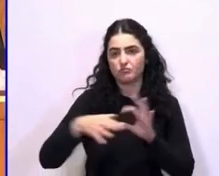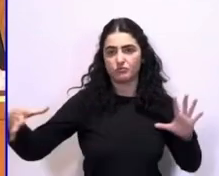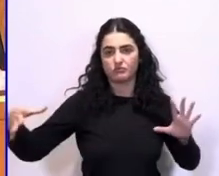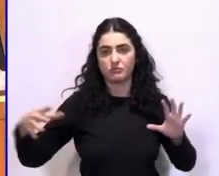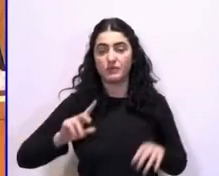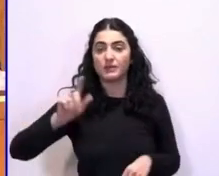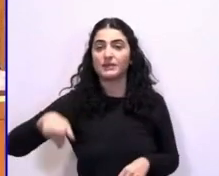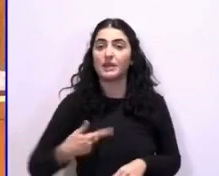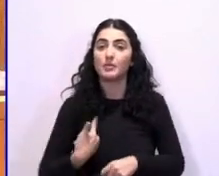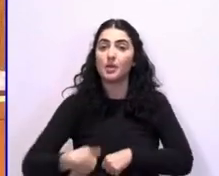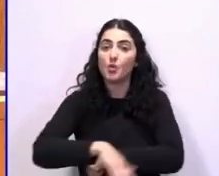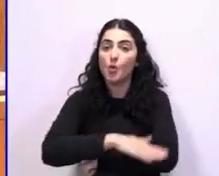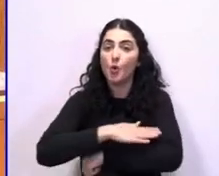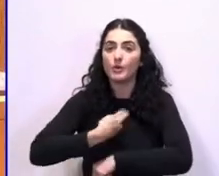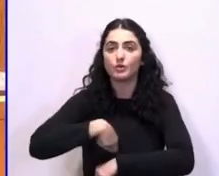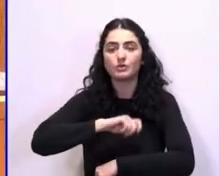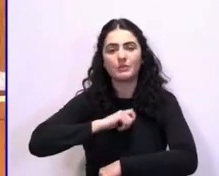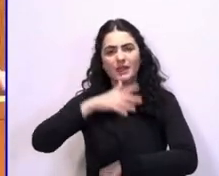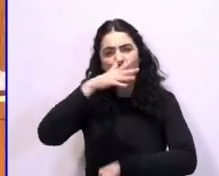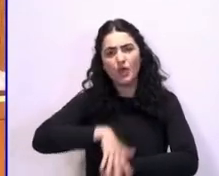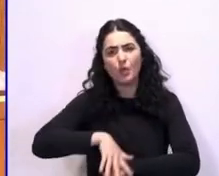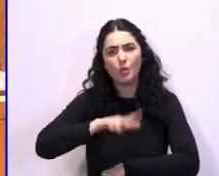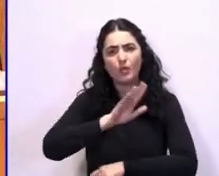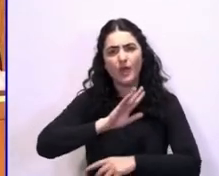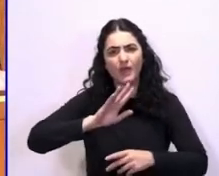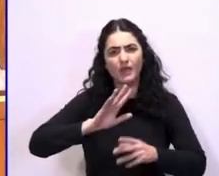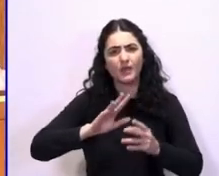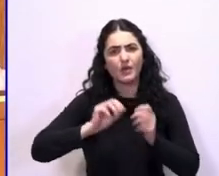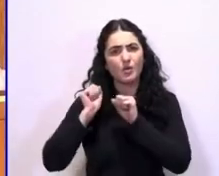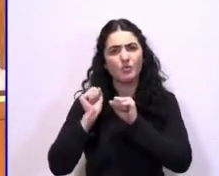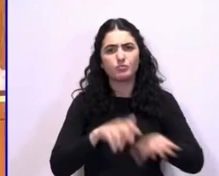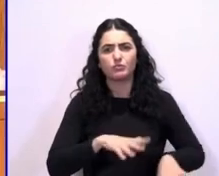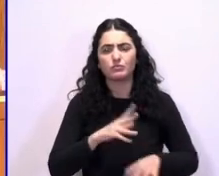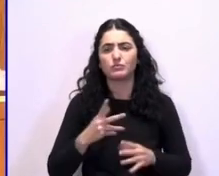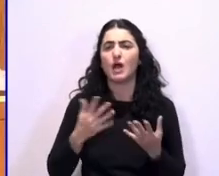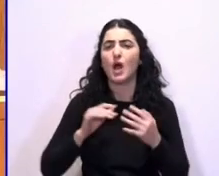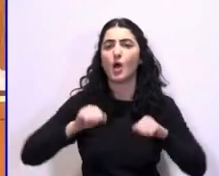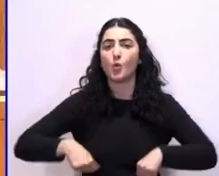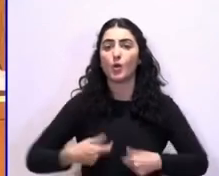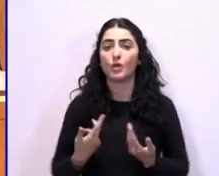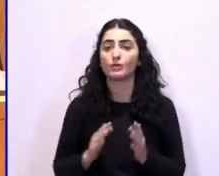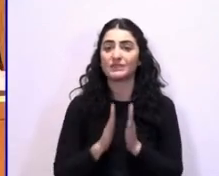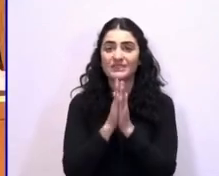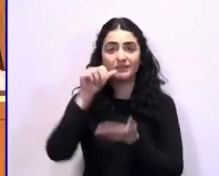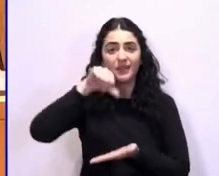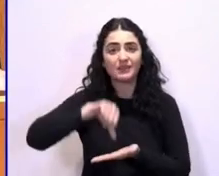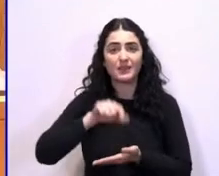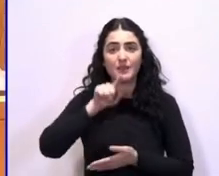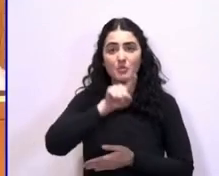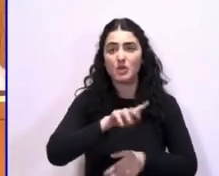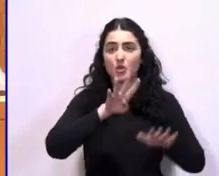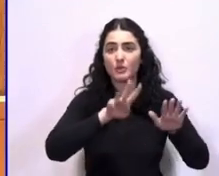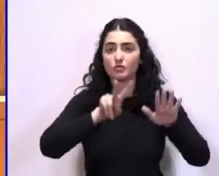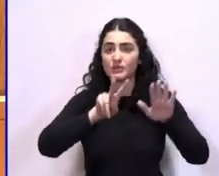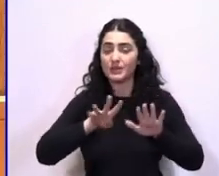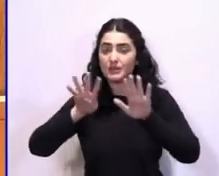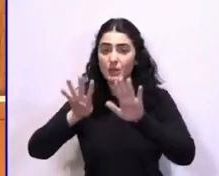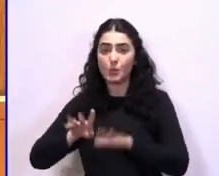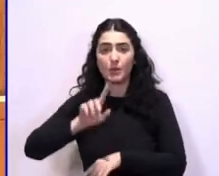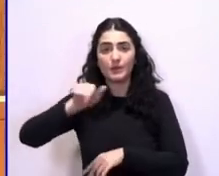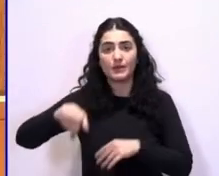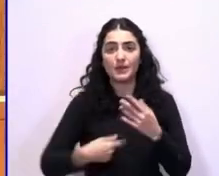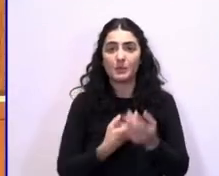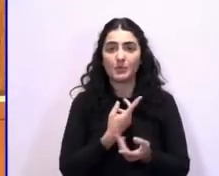también al Gobierno de España a la denuncia y derogación de los acuerdos con la Santa Sede de 1979, que inste al Gobierno de España a retrotraer los